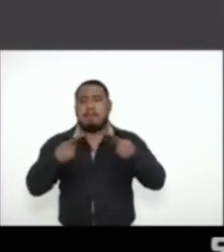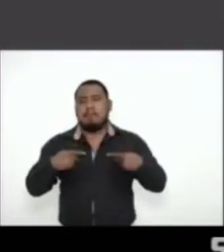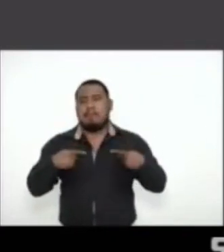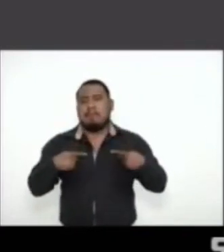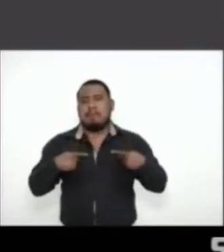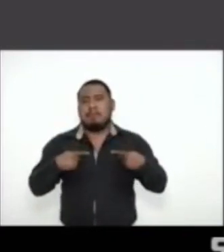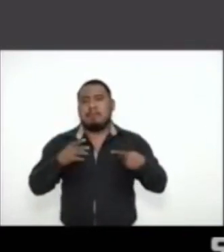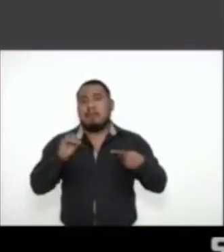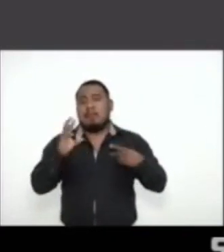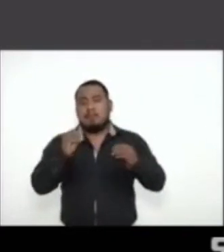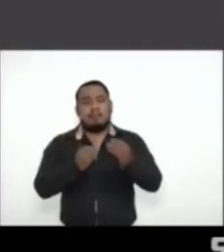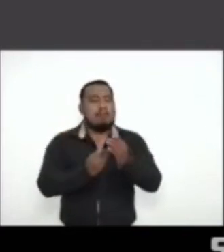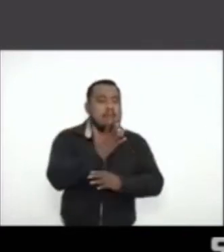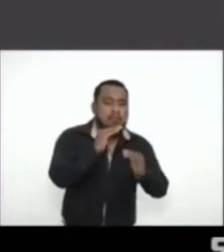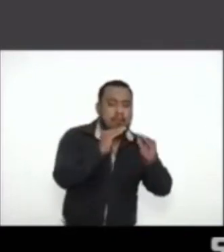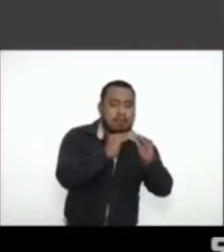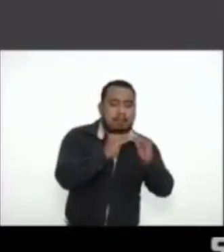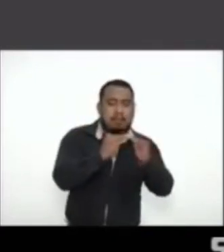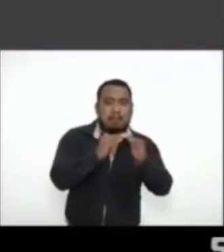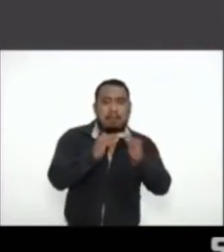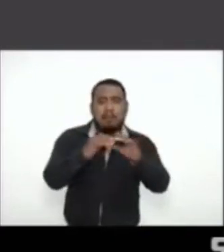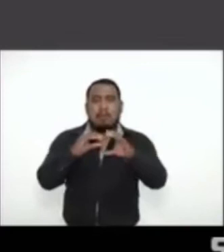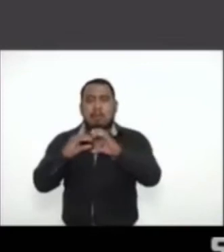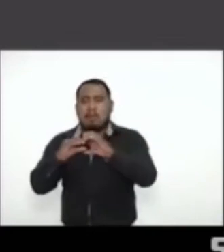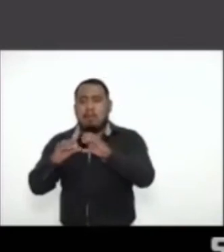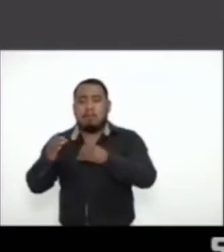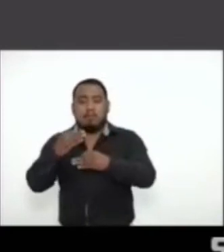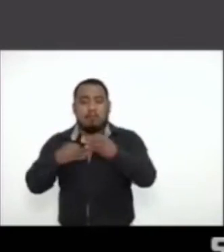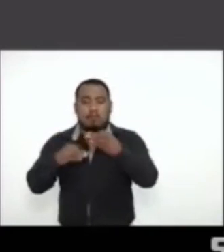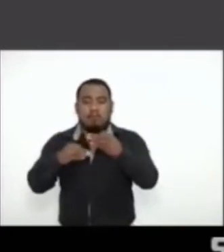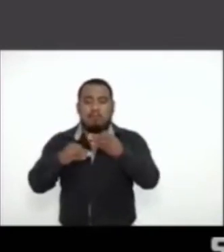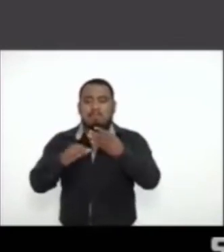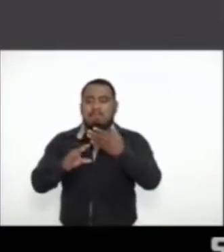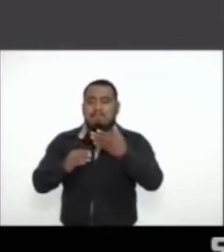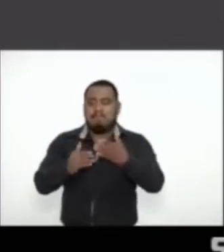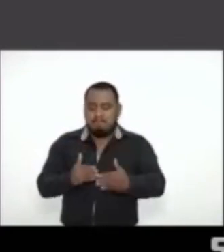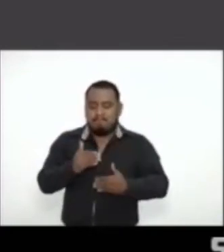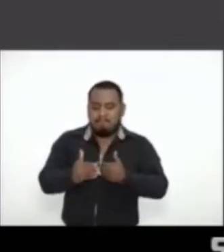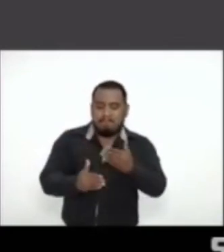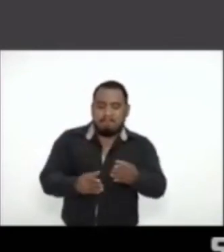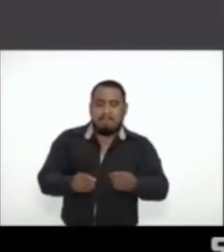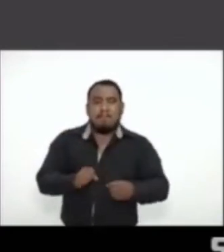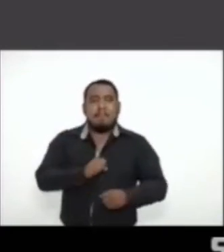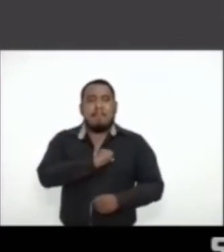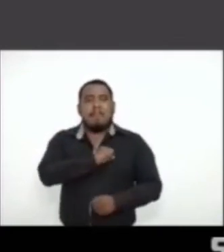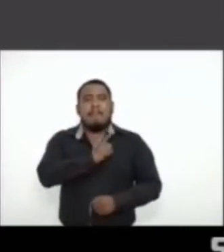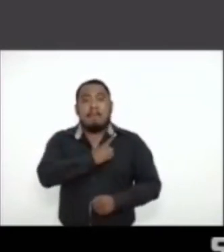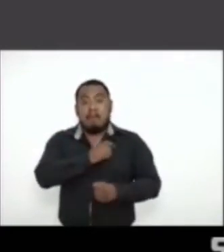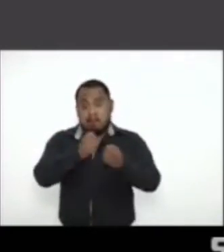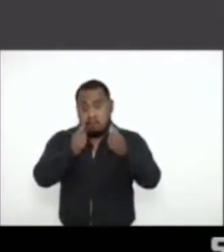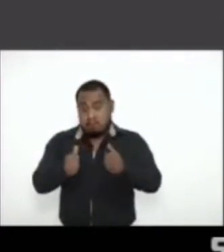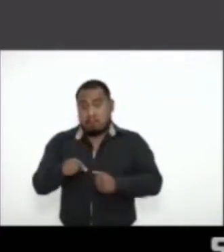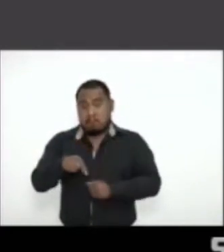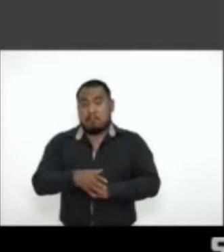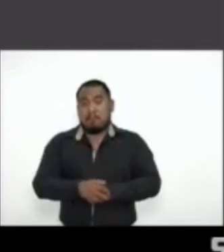no salimos, aquellas personas que cuidamos todos los protocolos, estamos aquí.